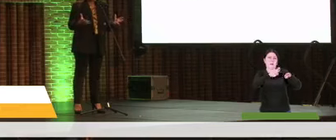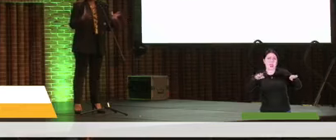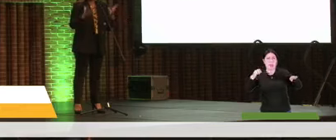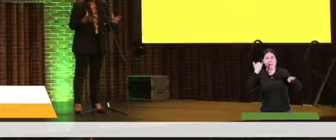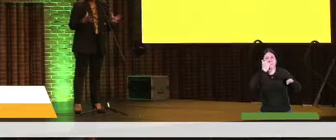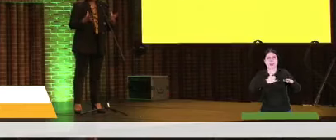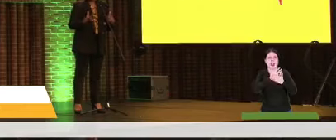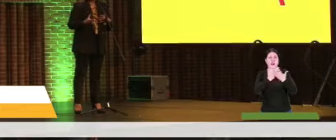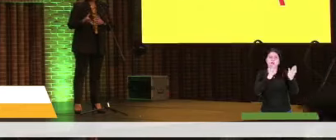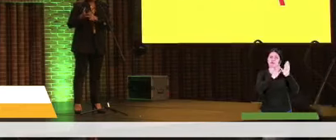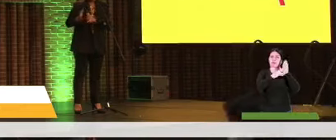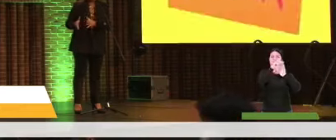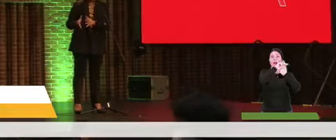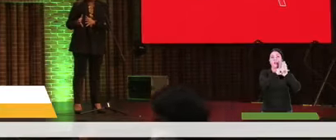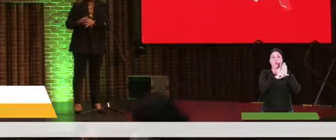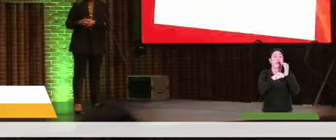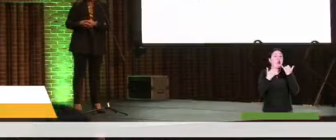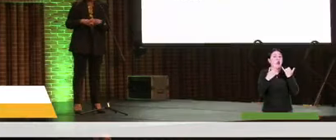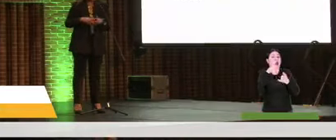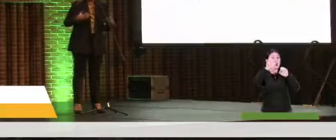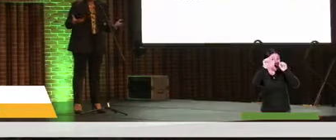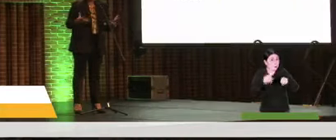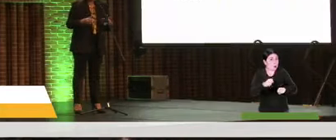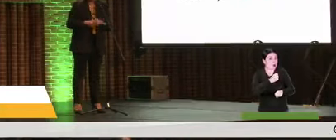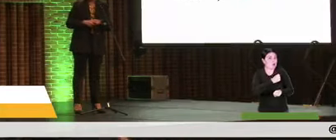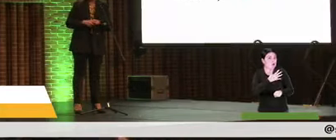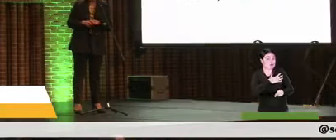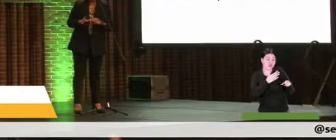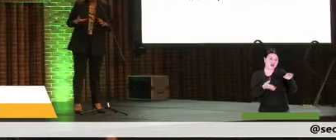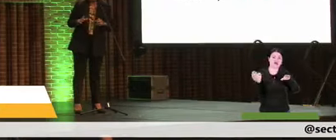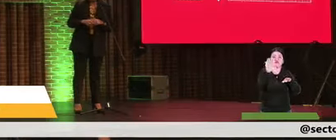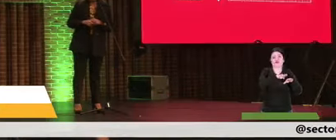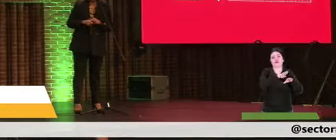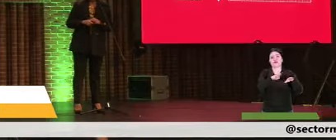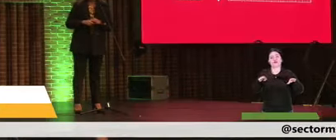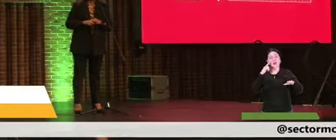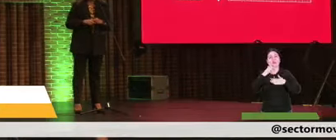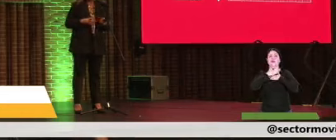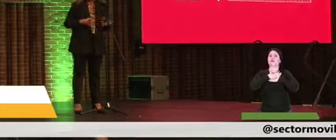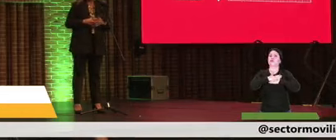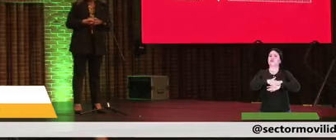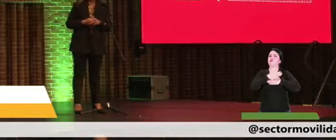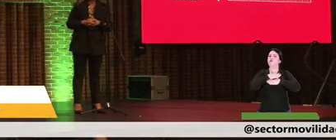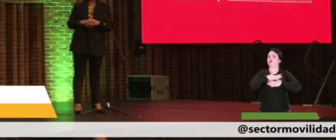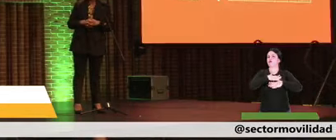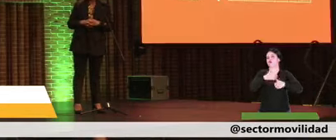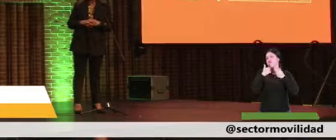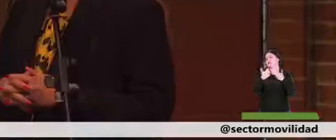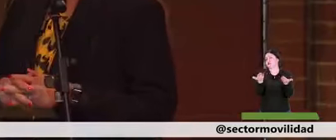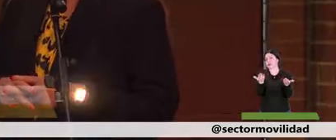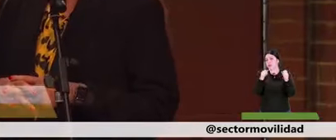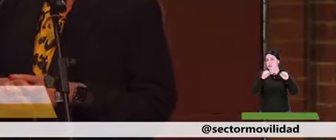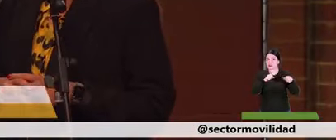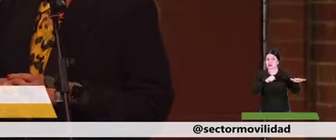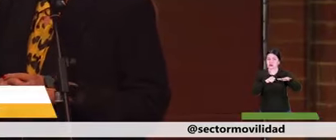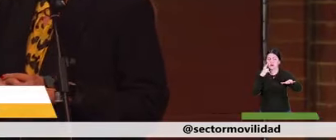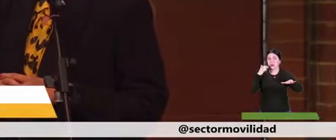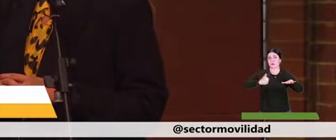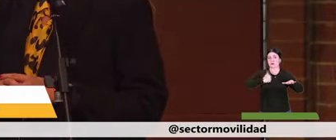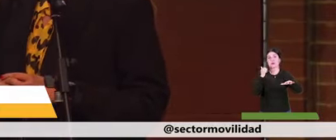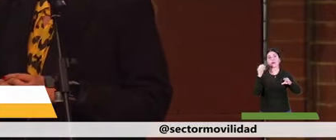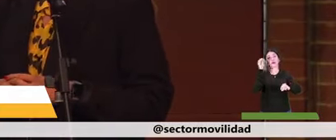tener una opción para utilizar el espacio público y parquear de manera tranquila en este espacio. Muy importante ese